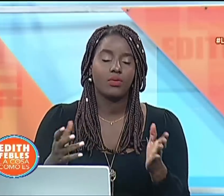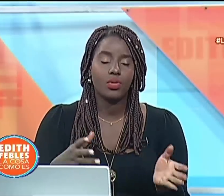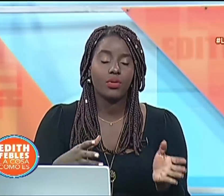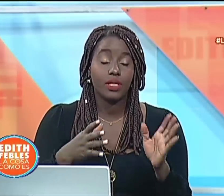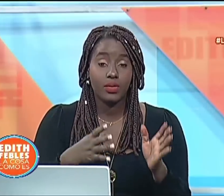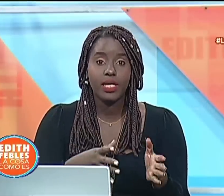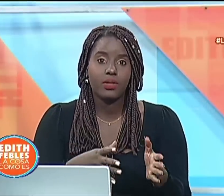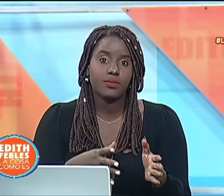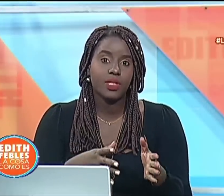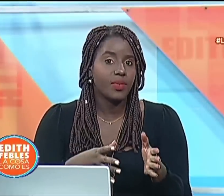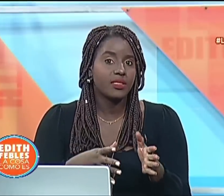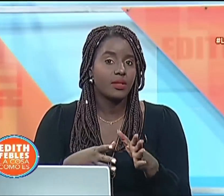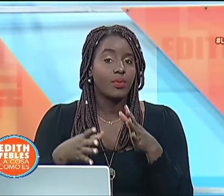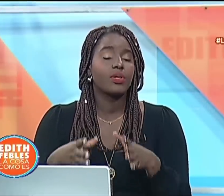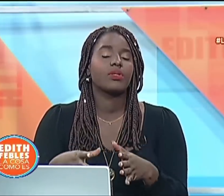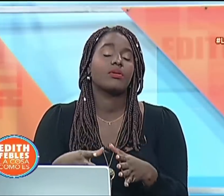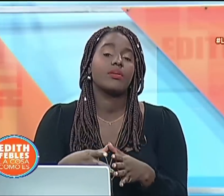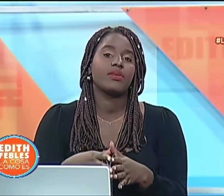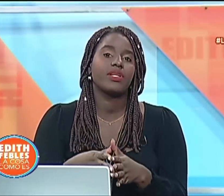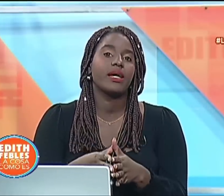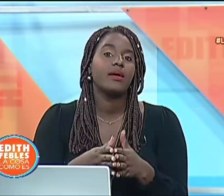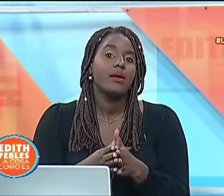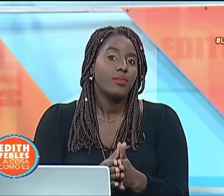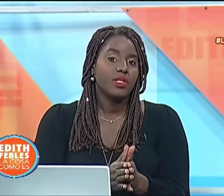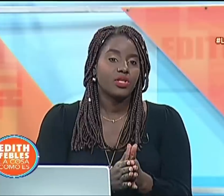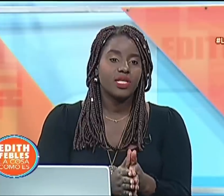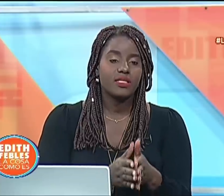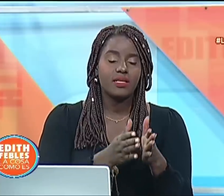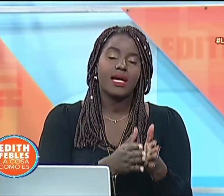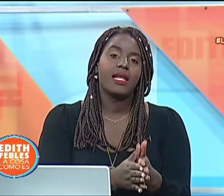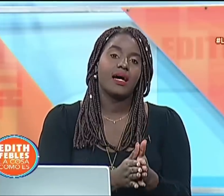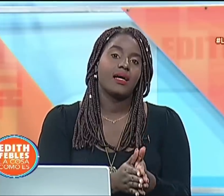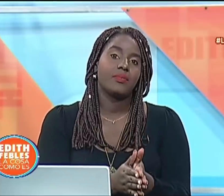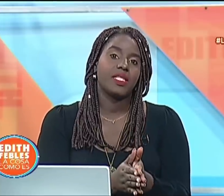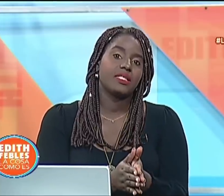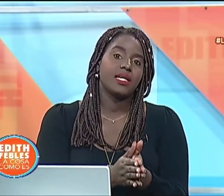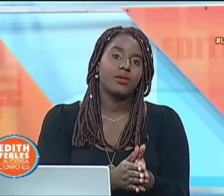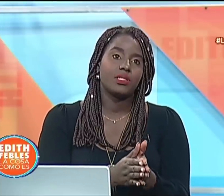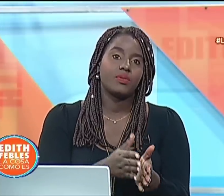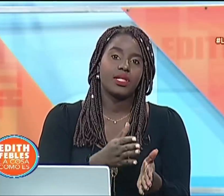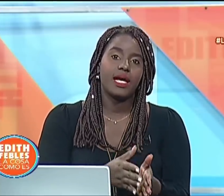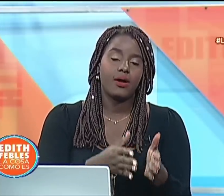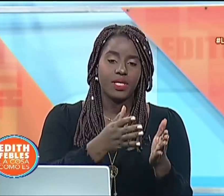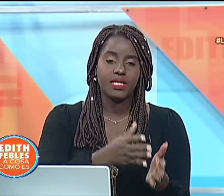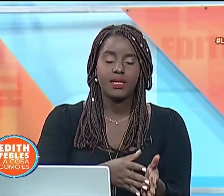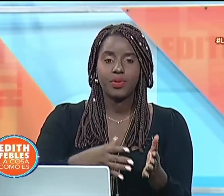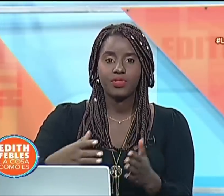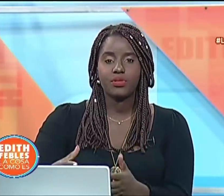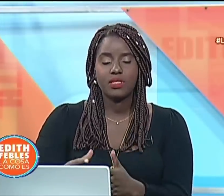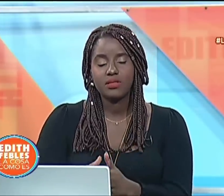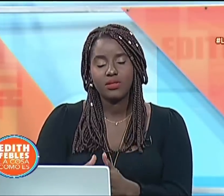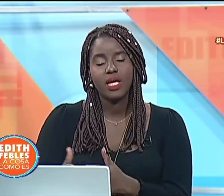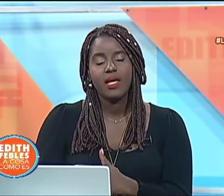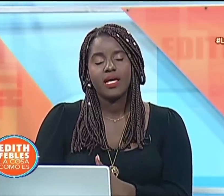o no, creo que le corresponde al Ministerio Público, tengo que verificar, pero entiendo que sí, que a la dependencia que le corresponderá comenzar el proceso